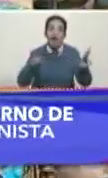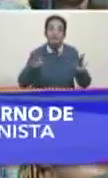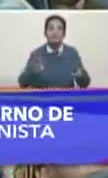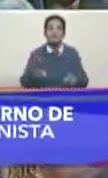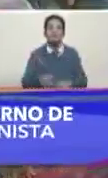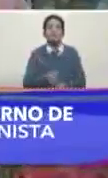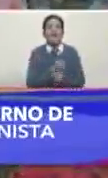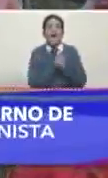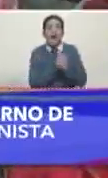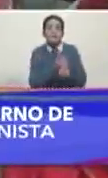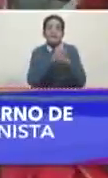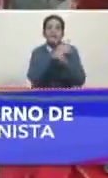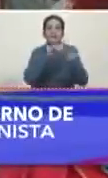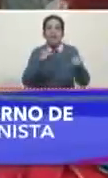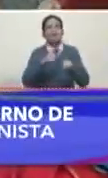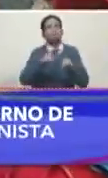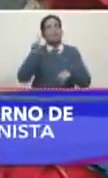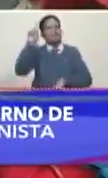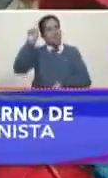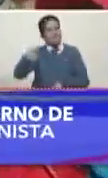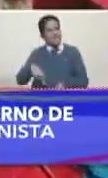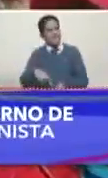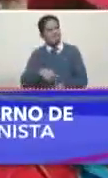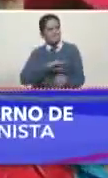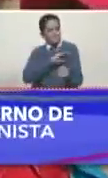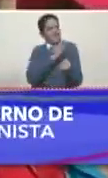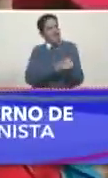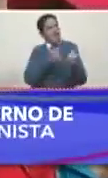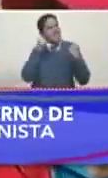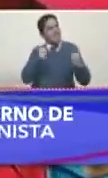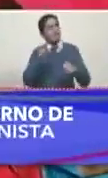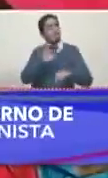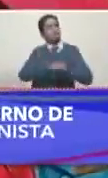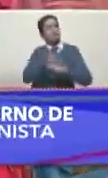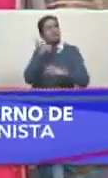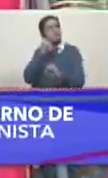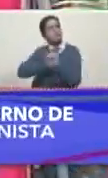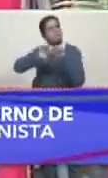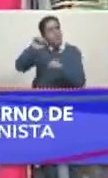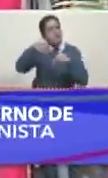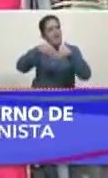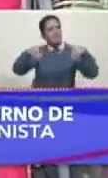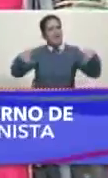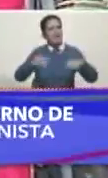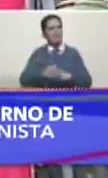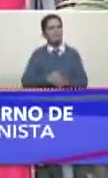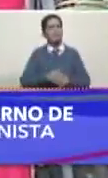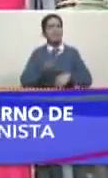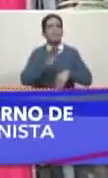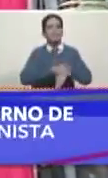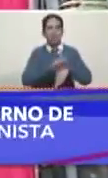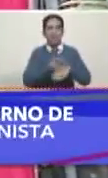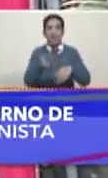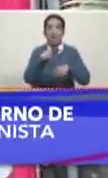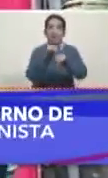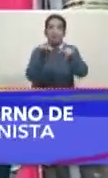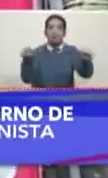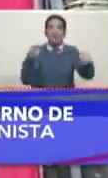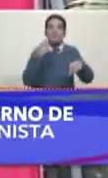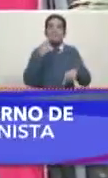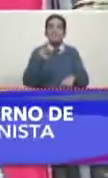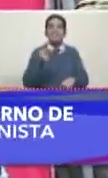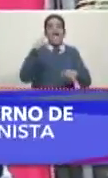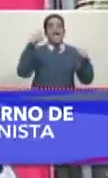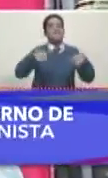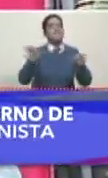demócratas, pero valientes, porque vamos a defender nuestro territorio, porque aquí, como ustedes han dicho, pueblo, aquí